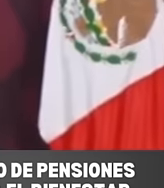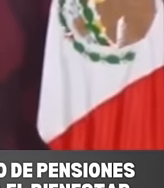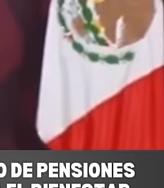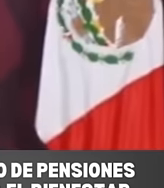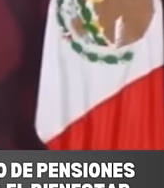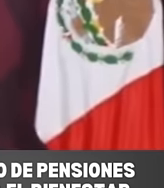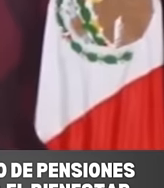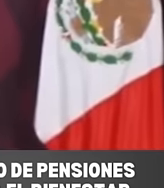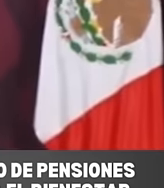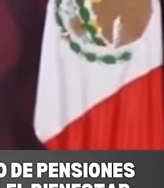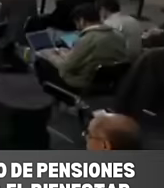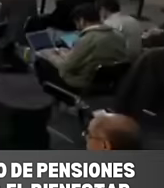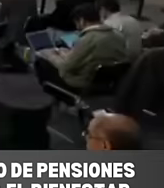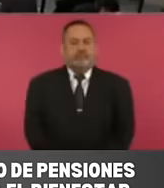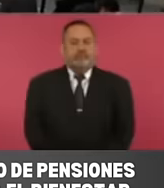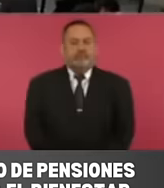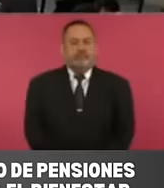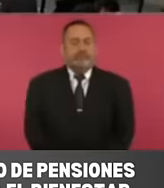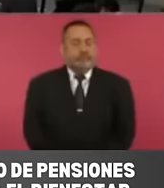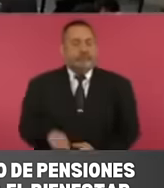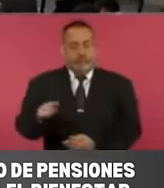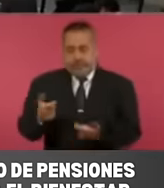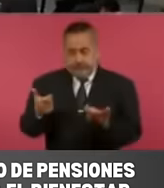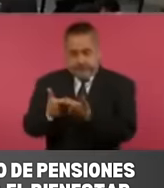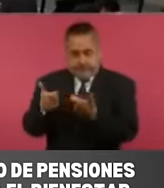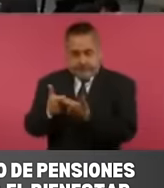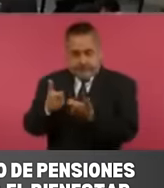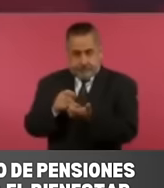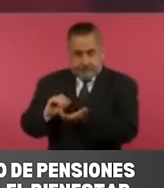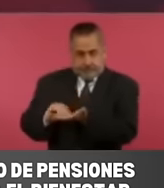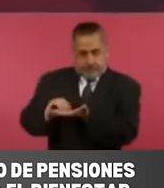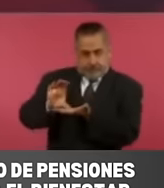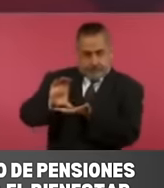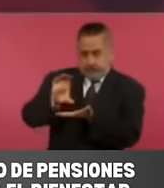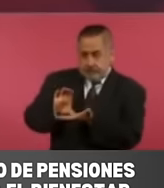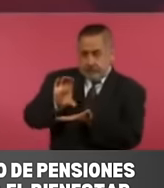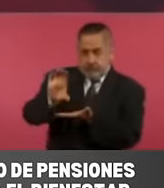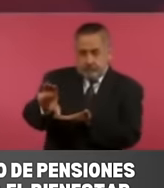¿Cómo vamos a alimentar ese fondo?